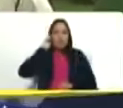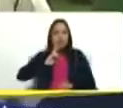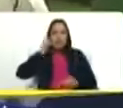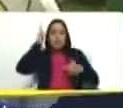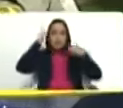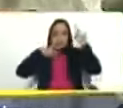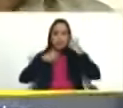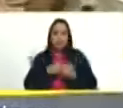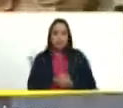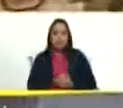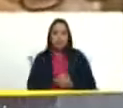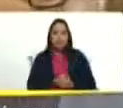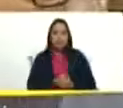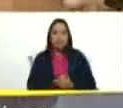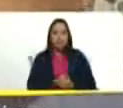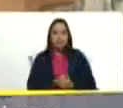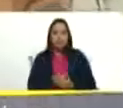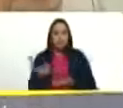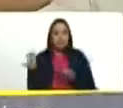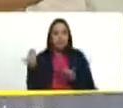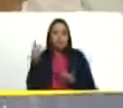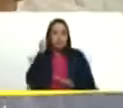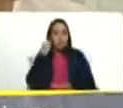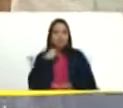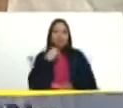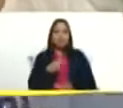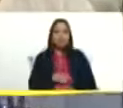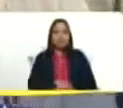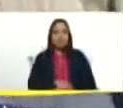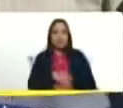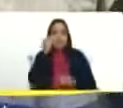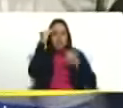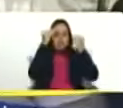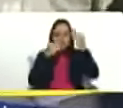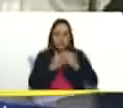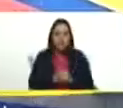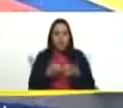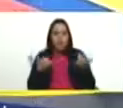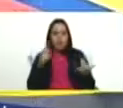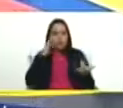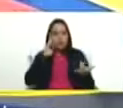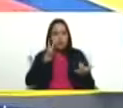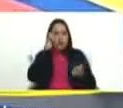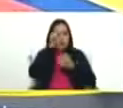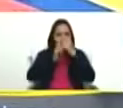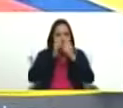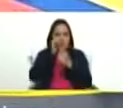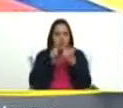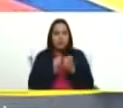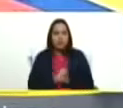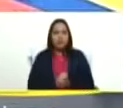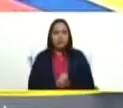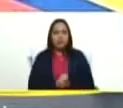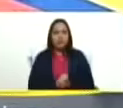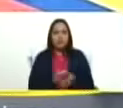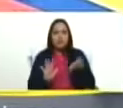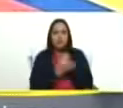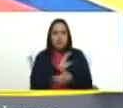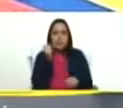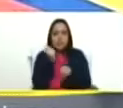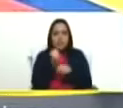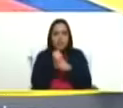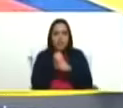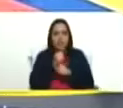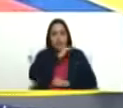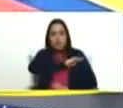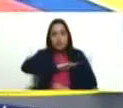Zulay Pulido. Mi saludo. Y vamos a ver un video de la tarea, la